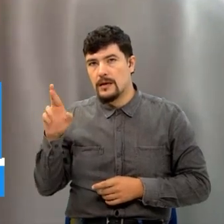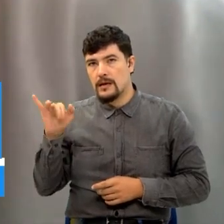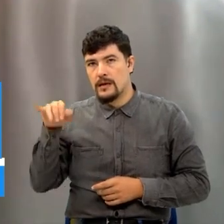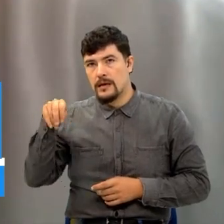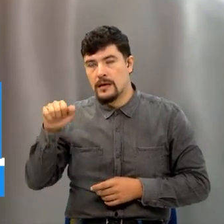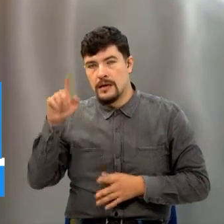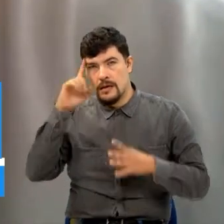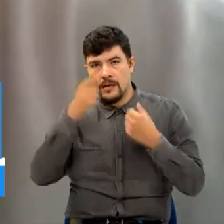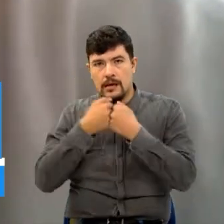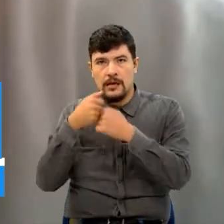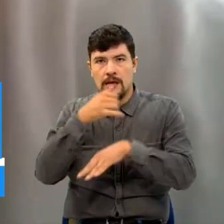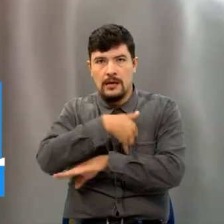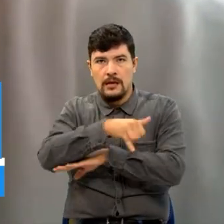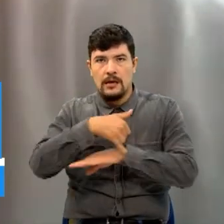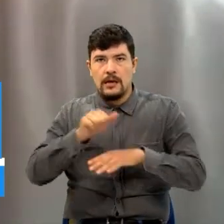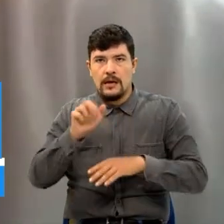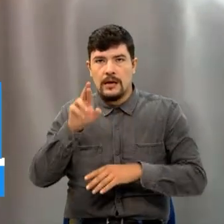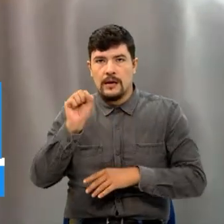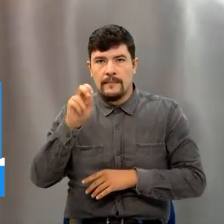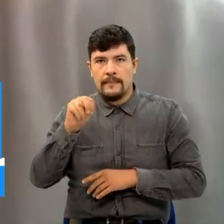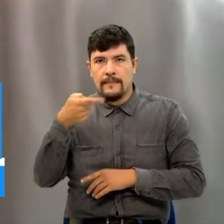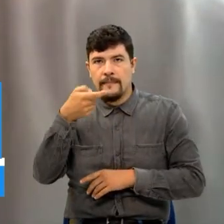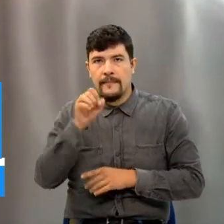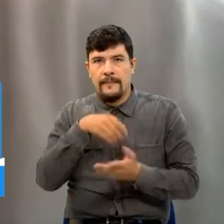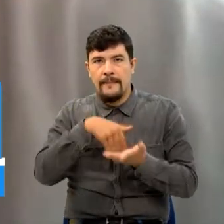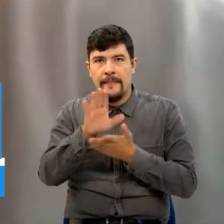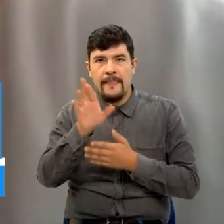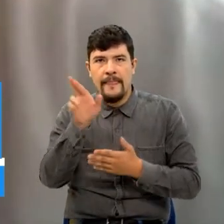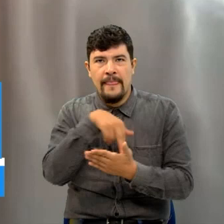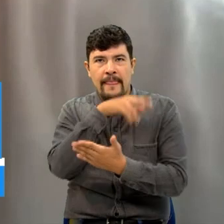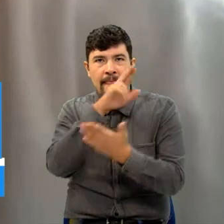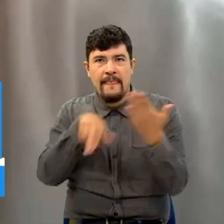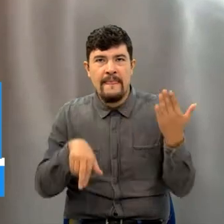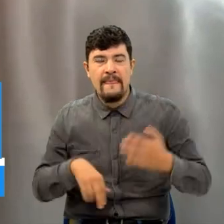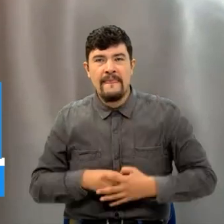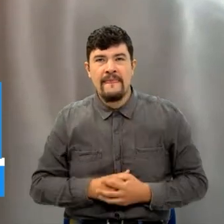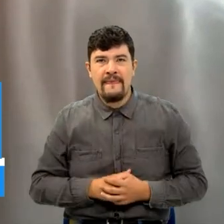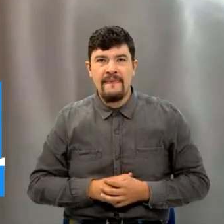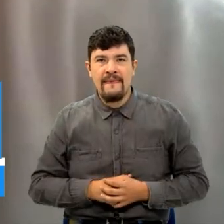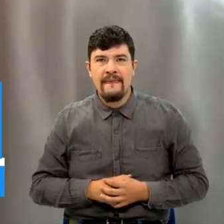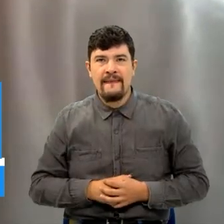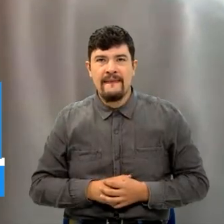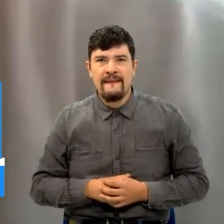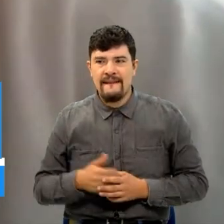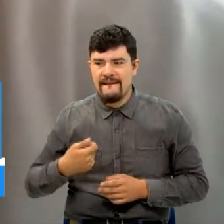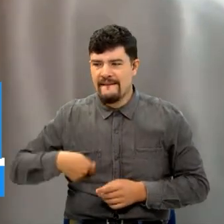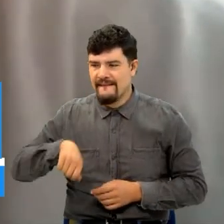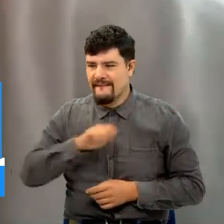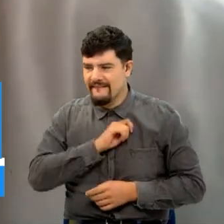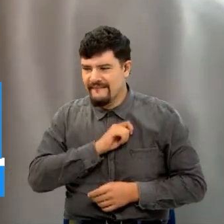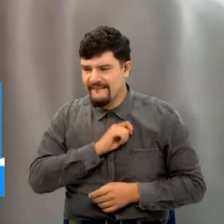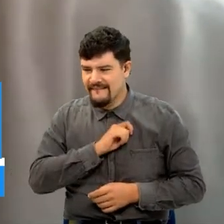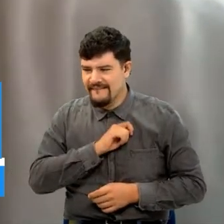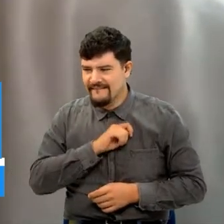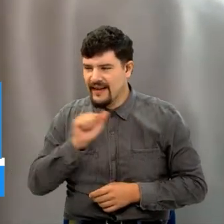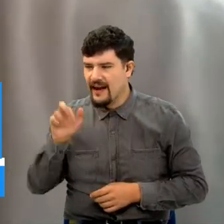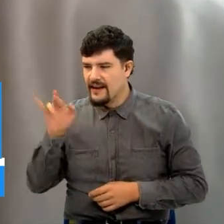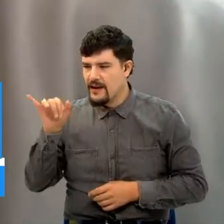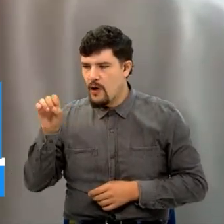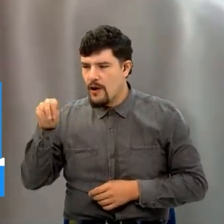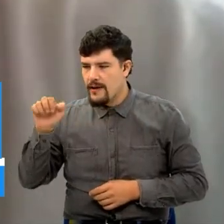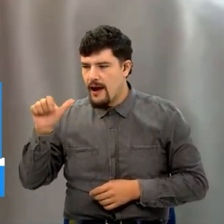Emiliana Arango, fueron eliminados. Cayeron entonces con la española Aliona